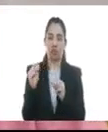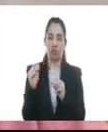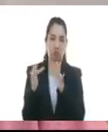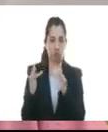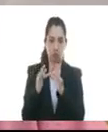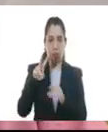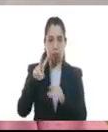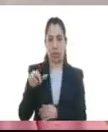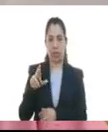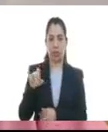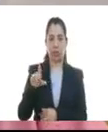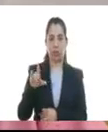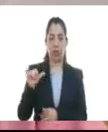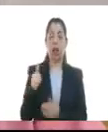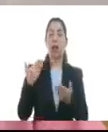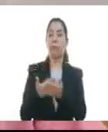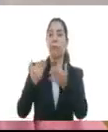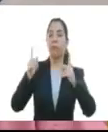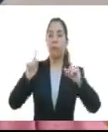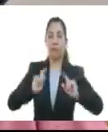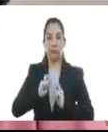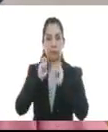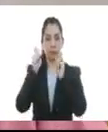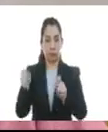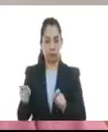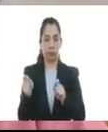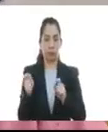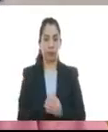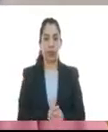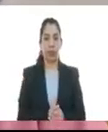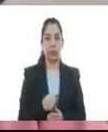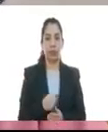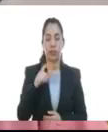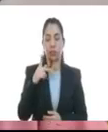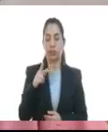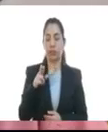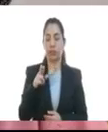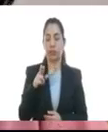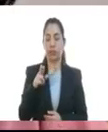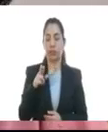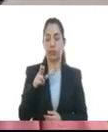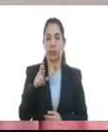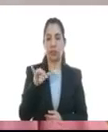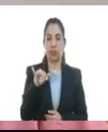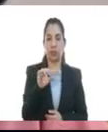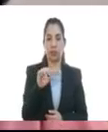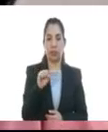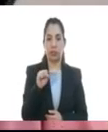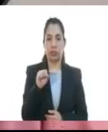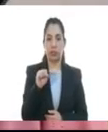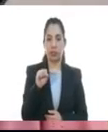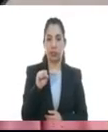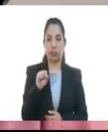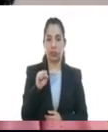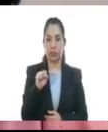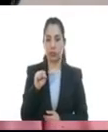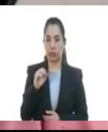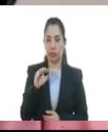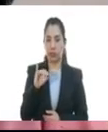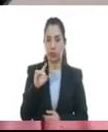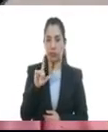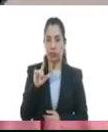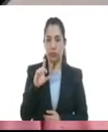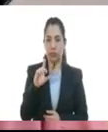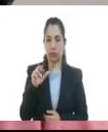Entonces tenemos ahora, la siguiente es Priscila Cárdenas Sánchez. Ella obtuvo también